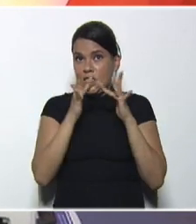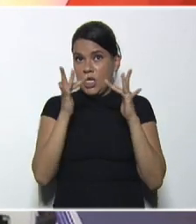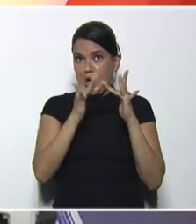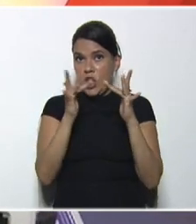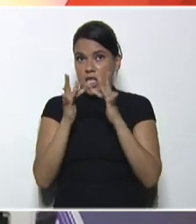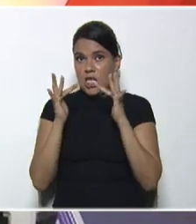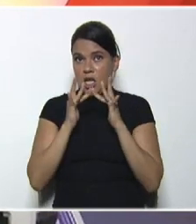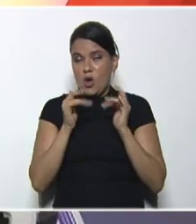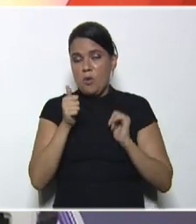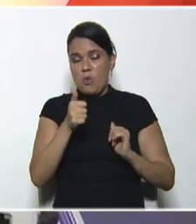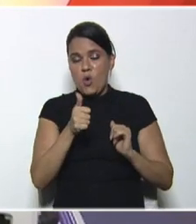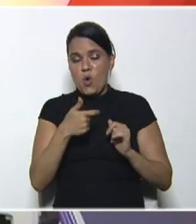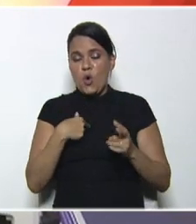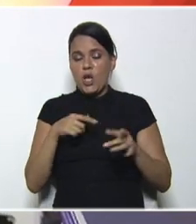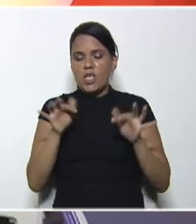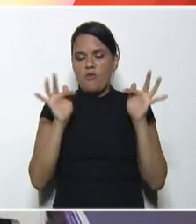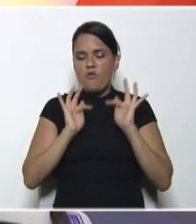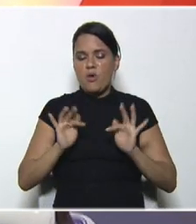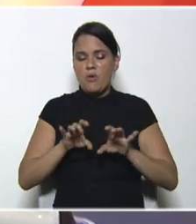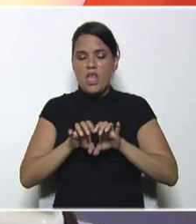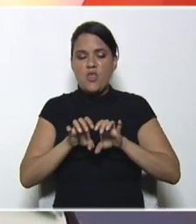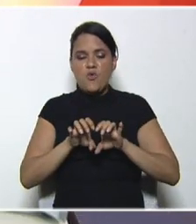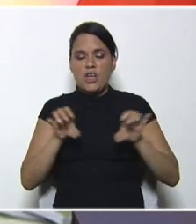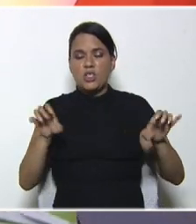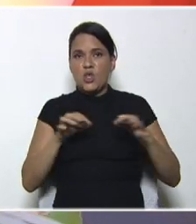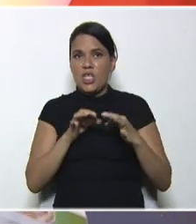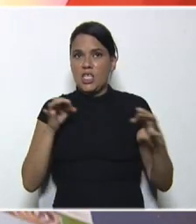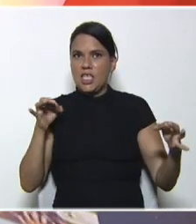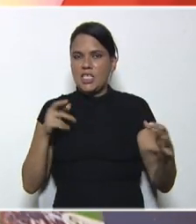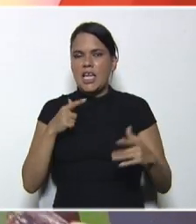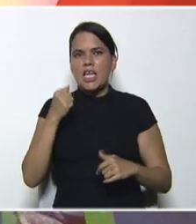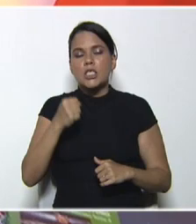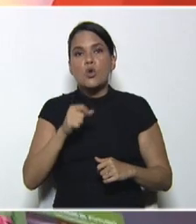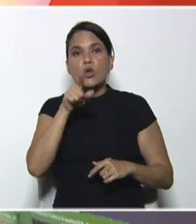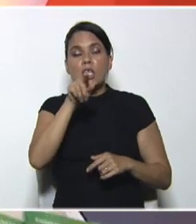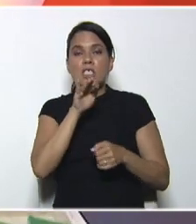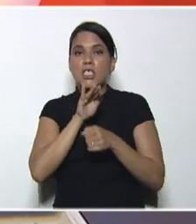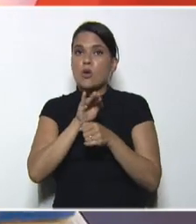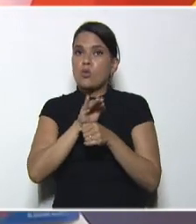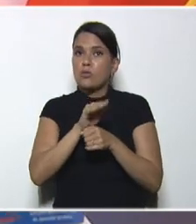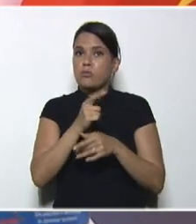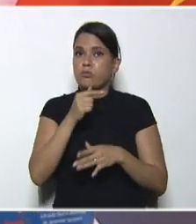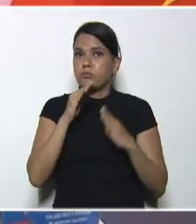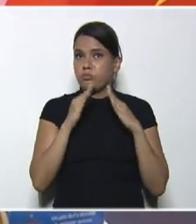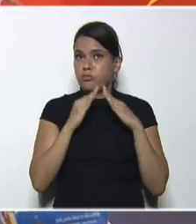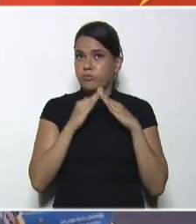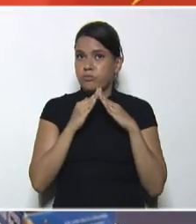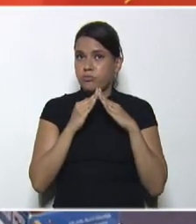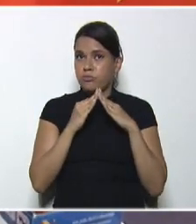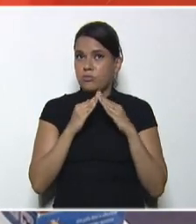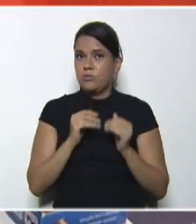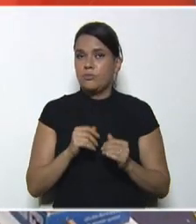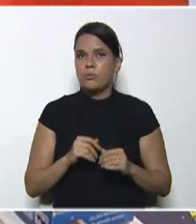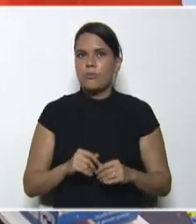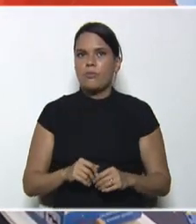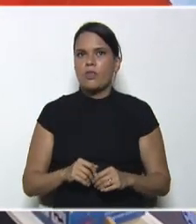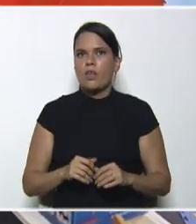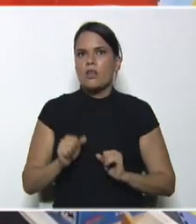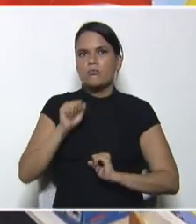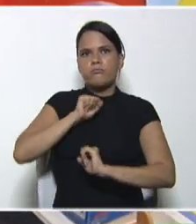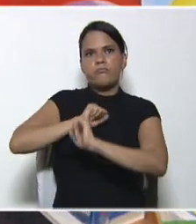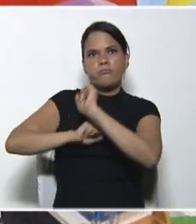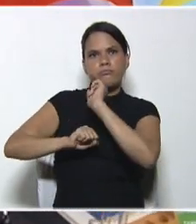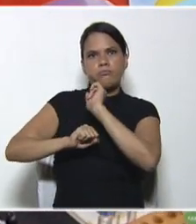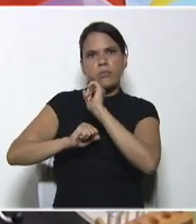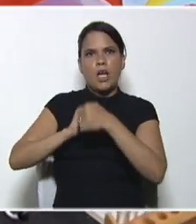esta nueva modalidad de educación a distancia que garantiza que ustedes se queden seguros y seguras en casa, protegidos ante